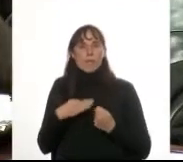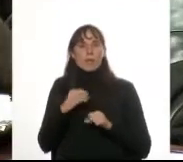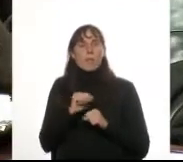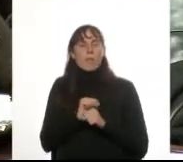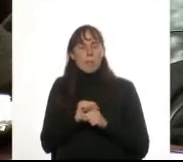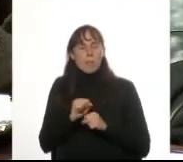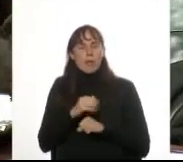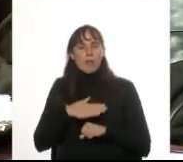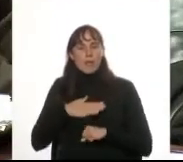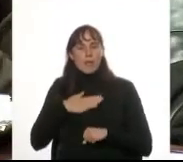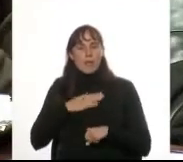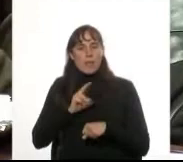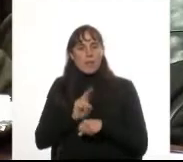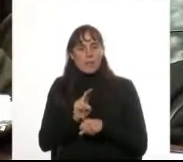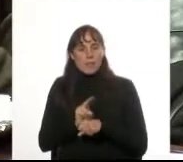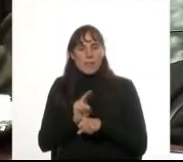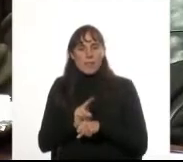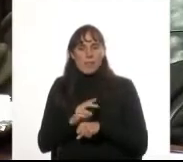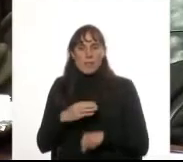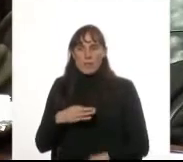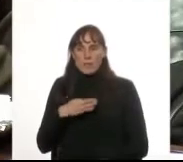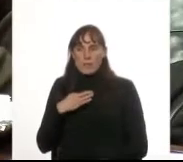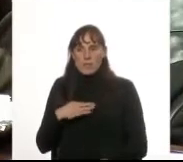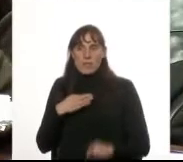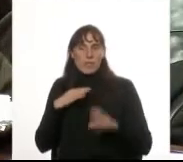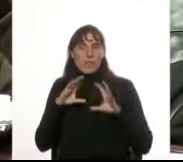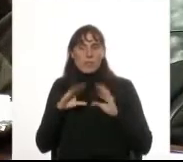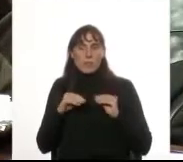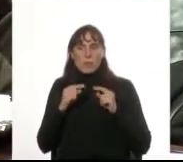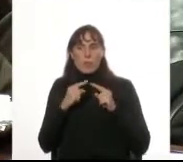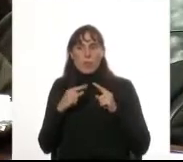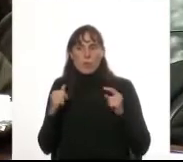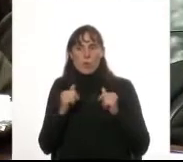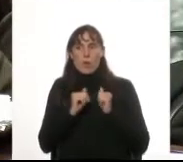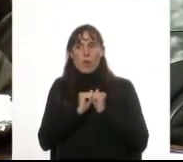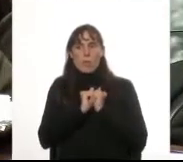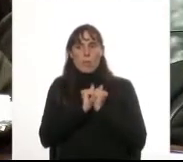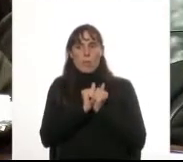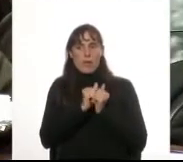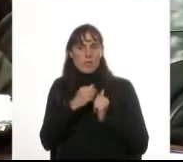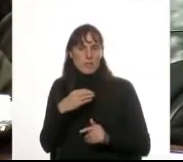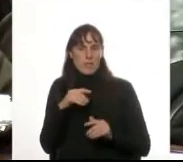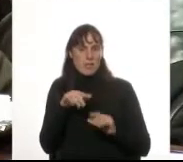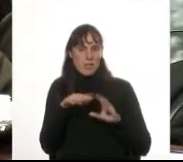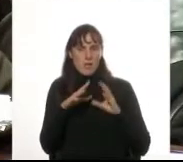poder defender la vida de todo lo que nos acompaña en el planeta.